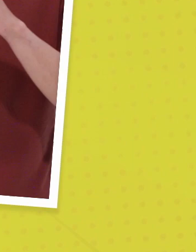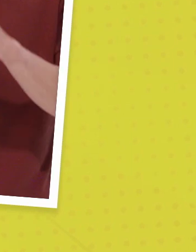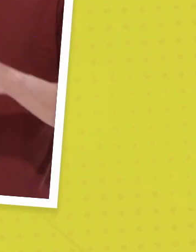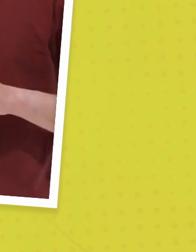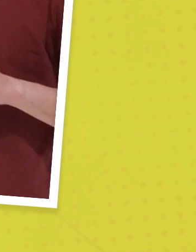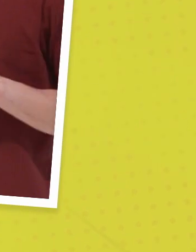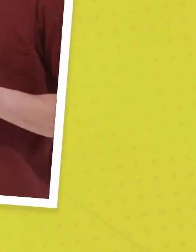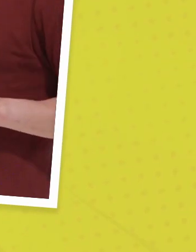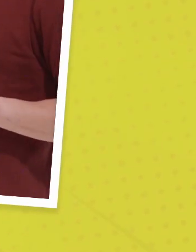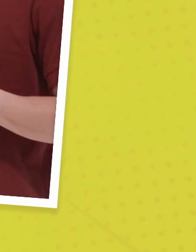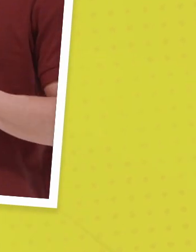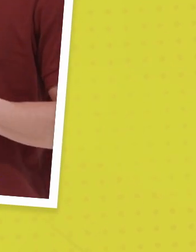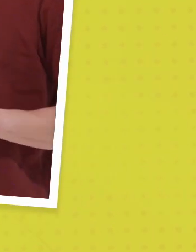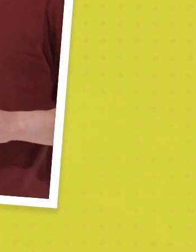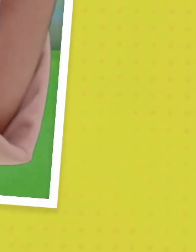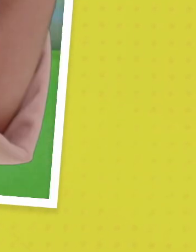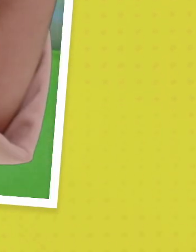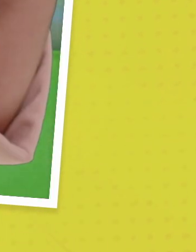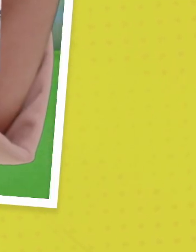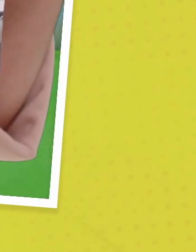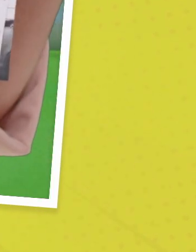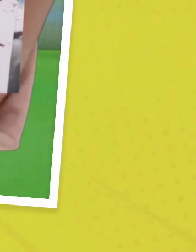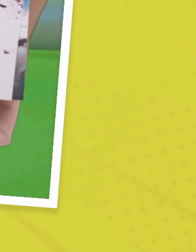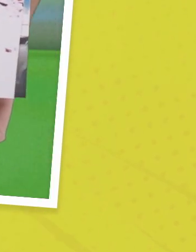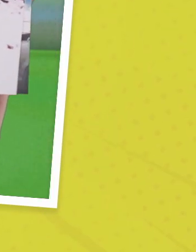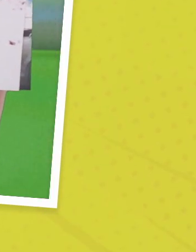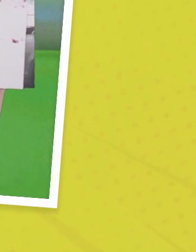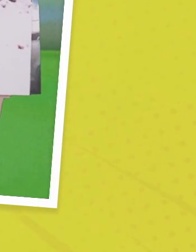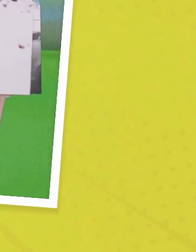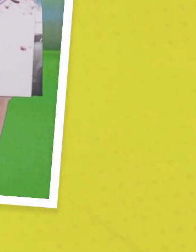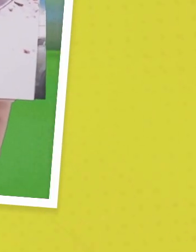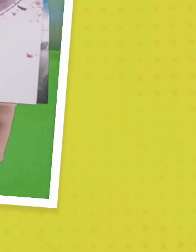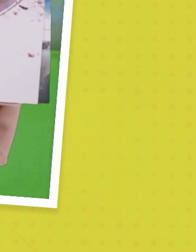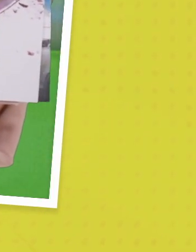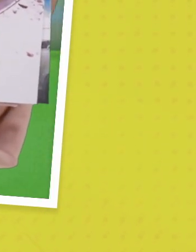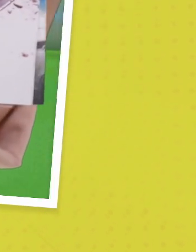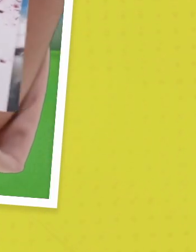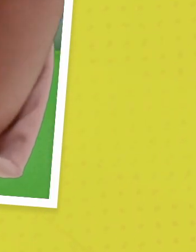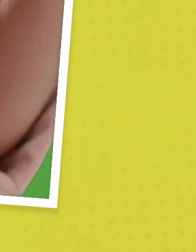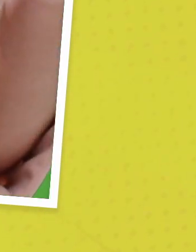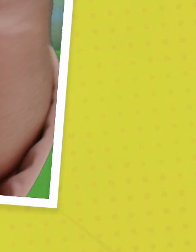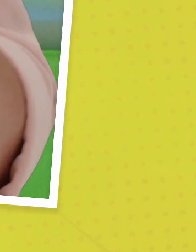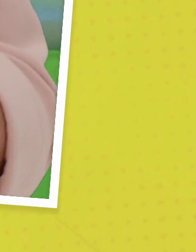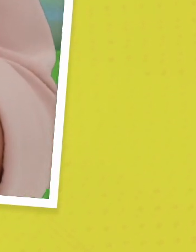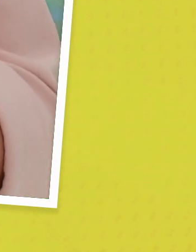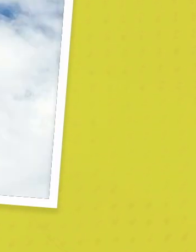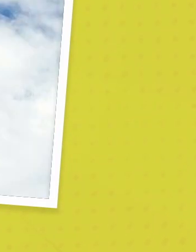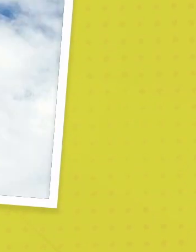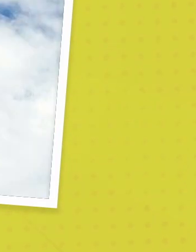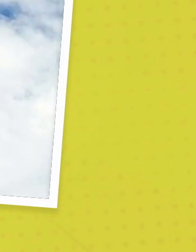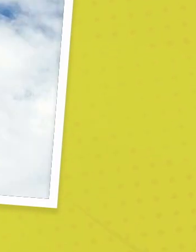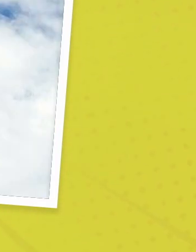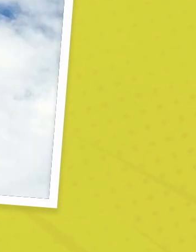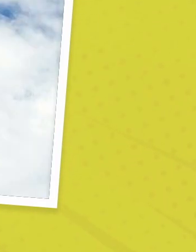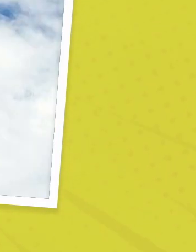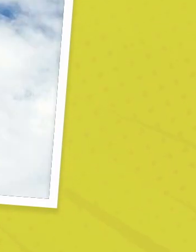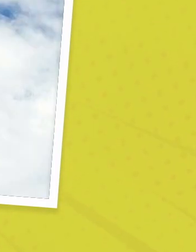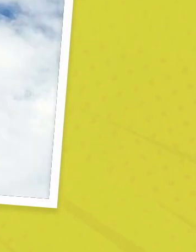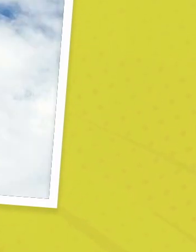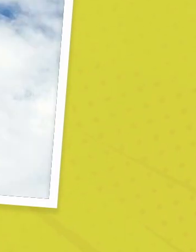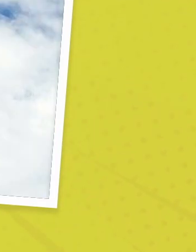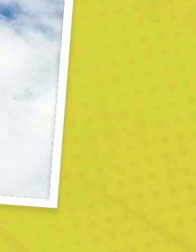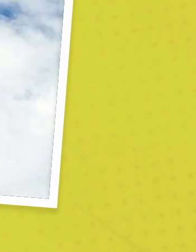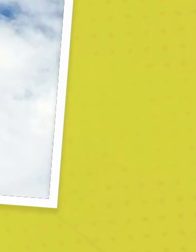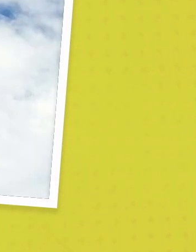para construir un mundo mejor. Y desarrollamos las siguientes destrezas con criterio de desempeño. Ciencias